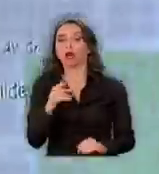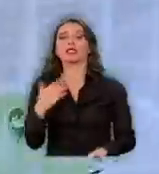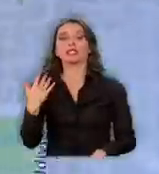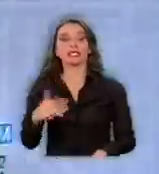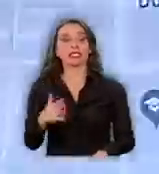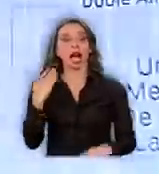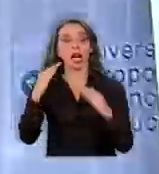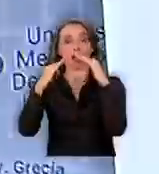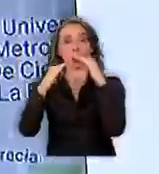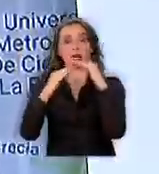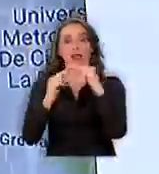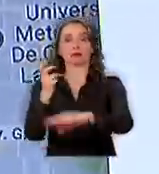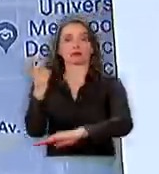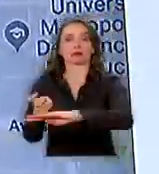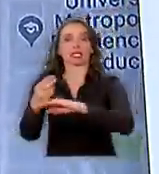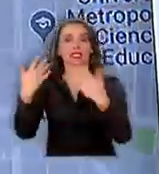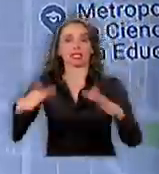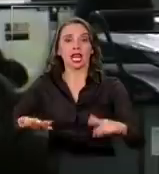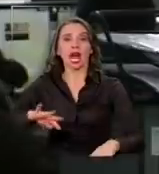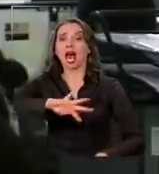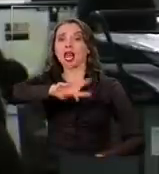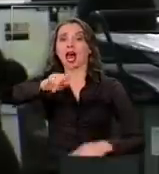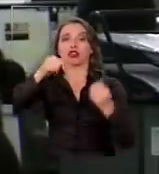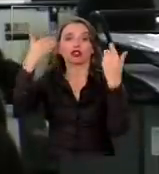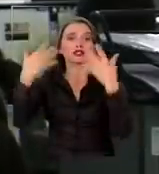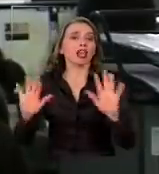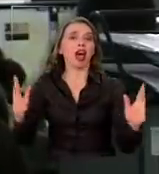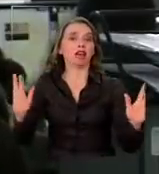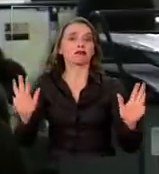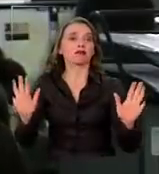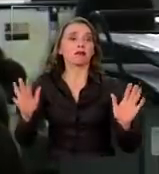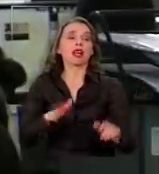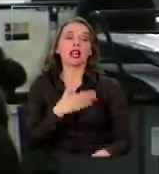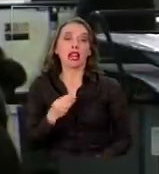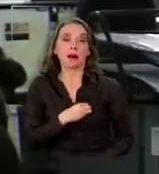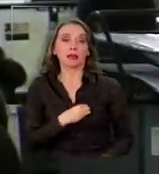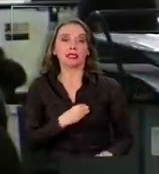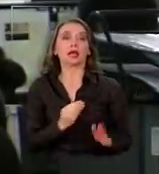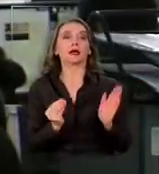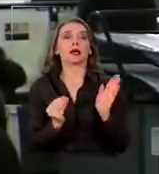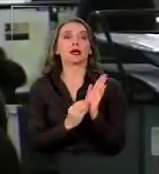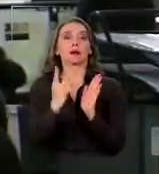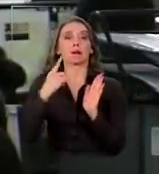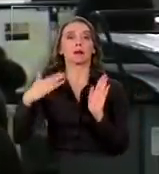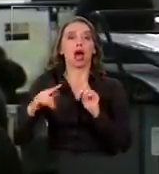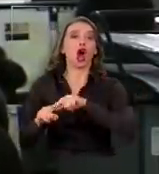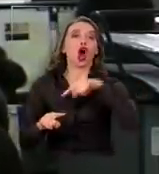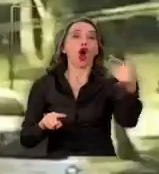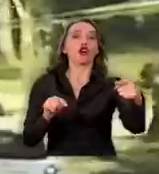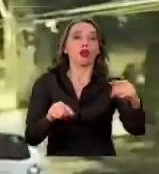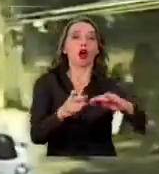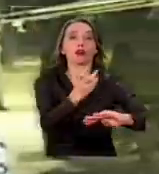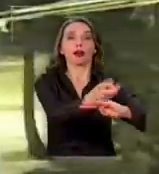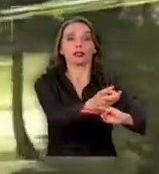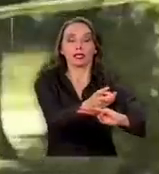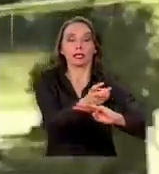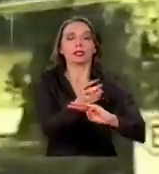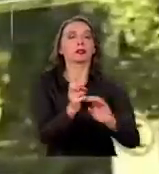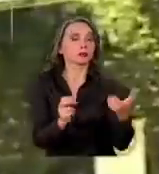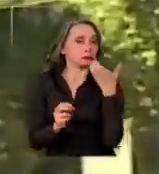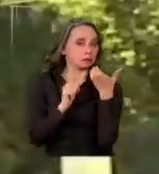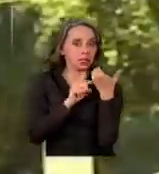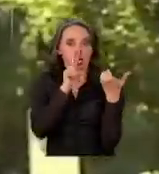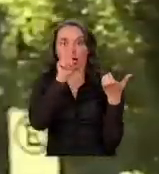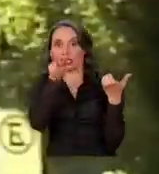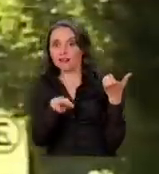en un domicilio, ya pasó el delito, lamentable, sí, pero tiene una prioridad superior a otro que se está efectuando. El operador puede tomar